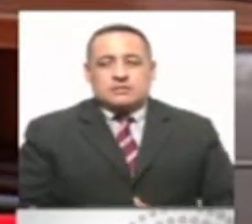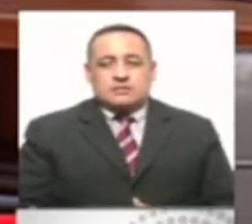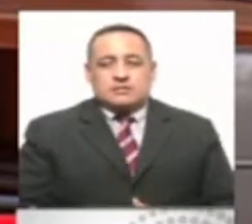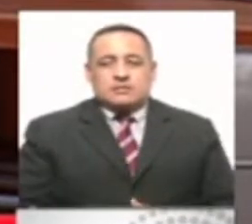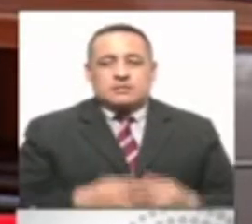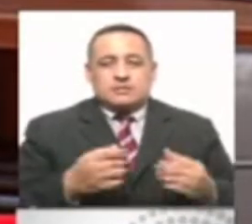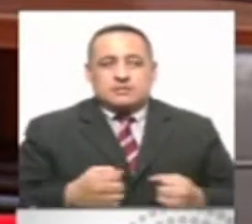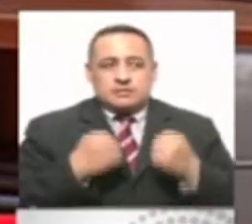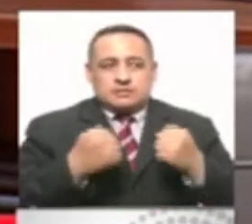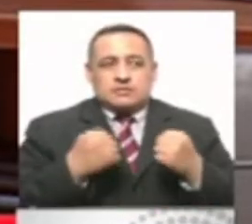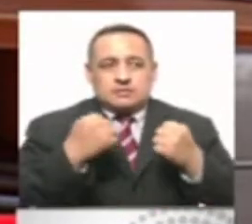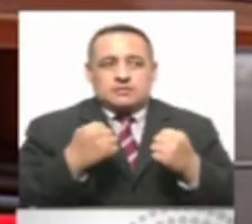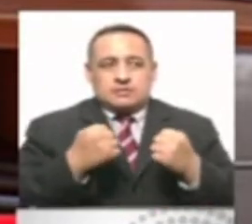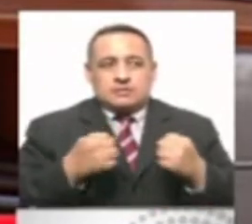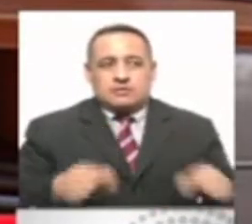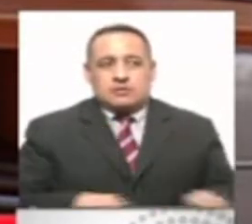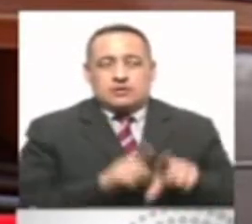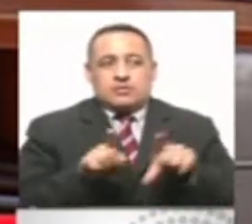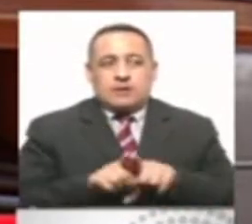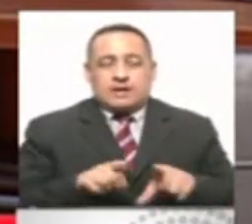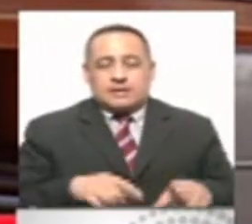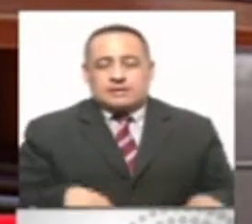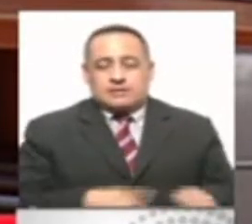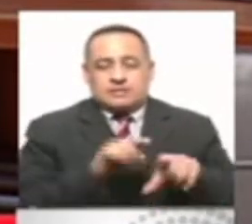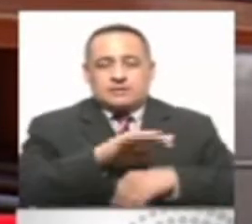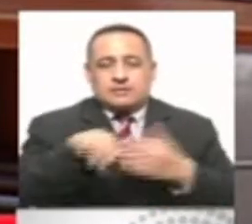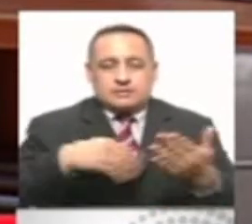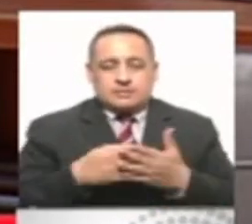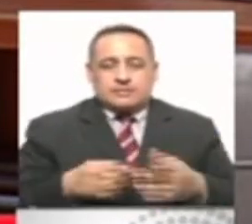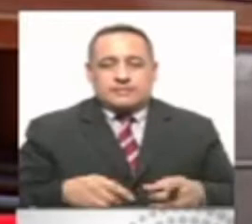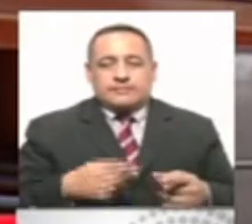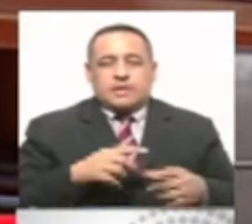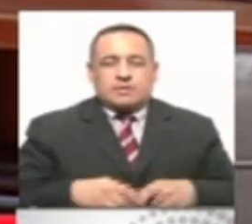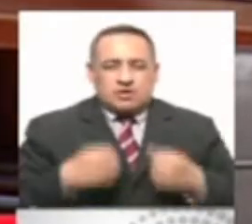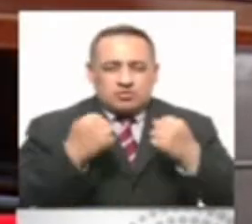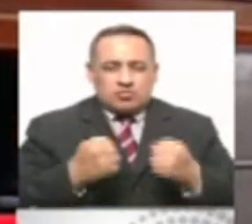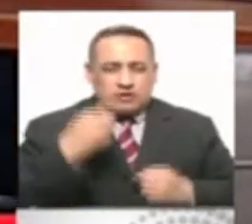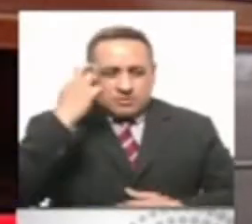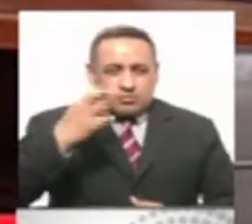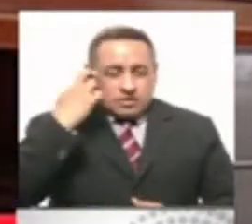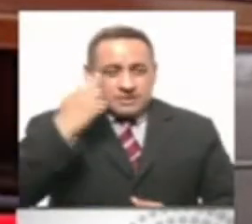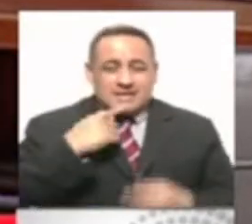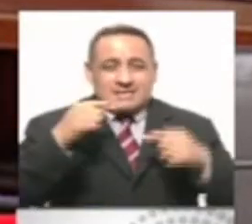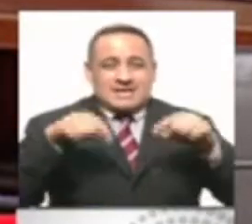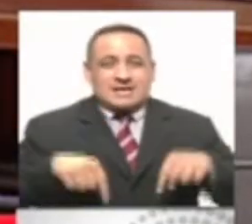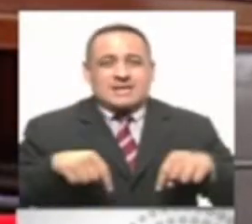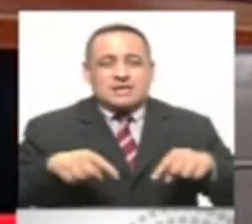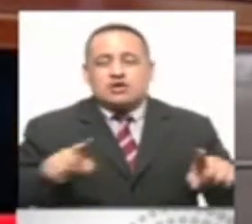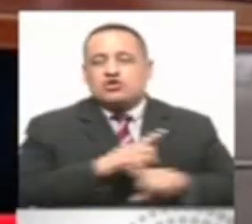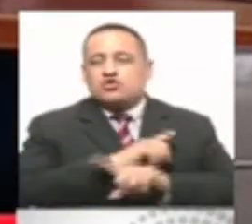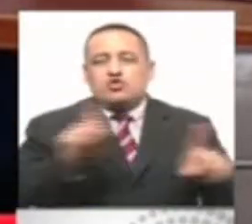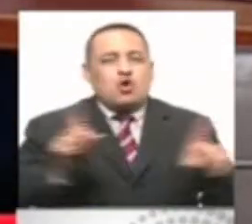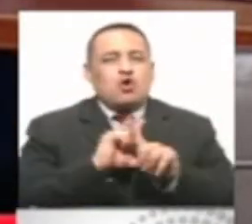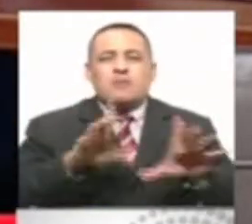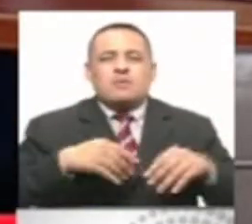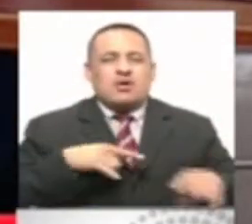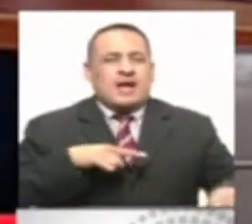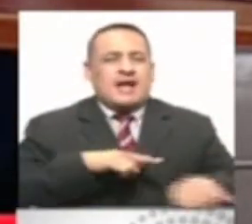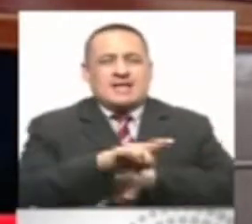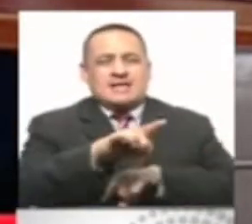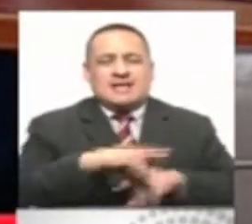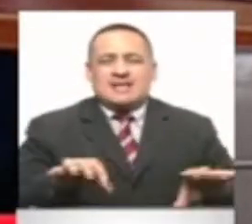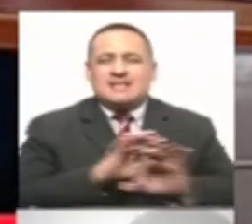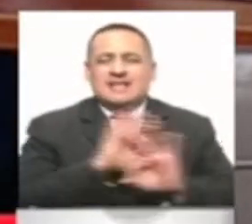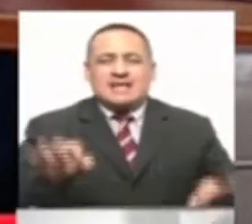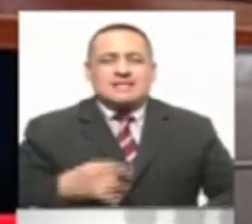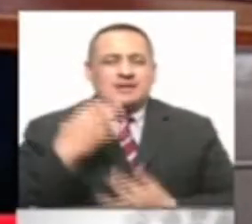los luchadores sociales y hemos dado ese salto cualitativo a la lucha política y desde aquí no vamos a traicionar